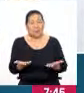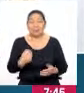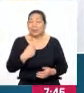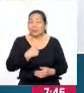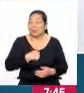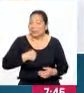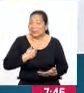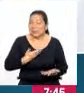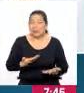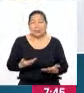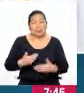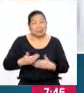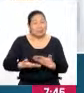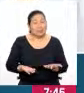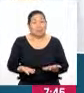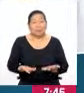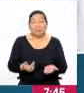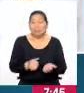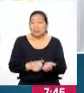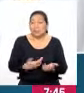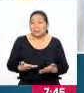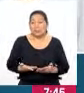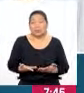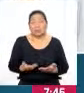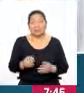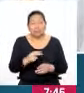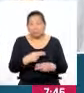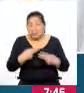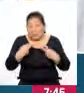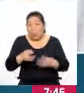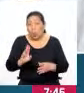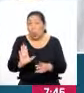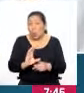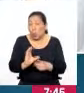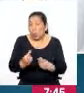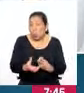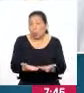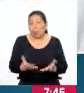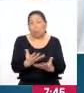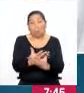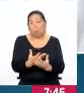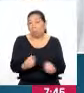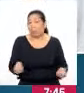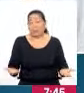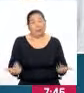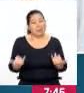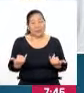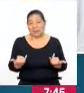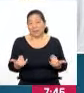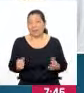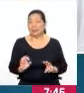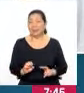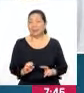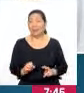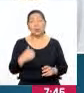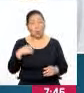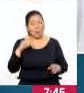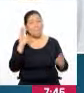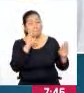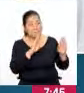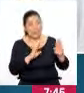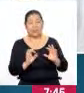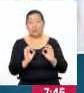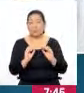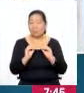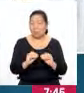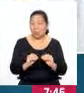lamentablemente, si esta actividad sigue así, nuestros hermanos, nuestros pueblos indígenas, nuestras culturas vivas van a desaparecer. Entonces, eso es lo que a nosotros nos preocupa y siempre